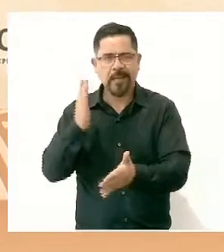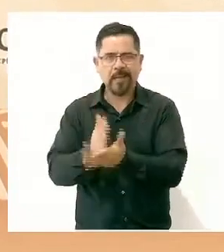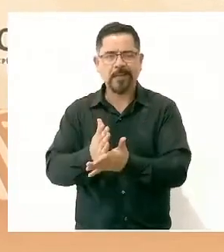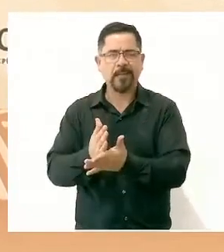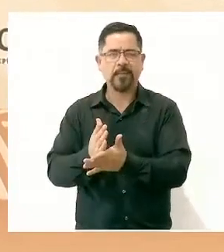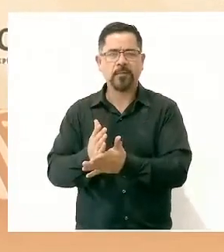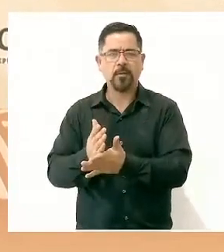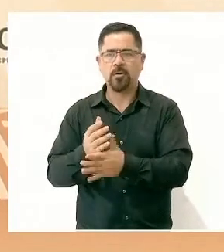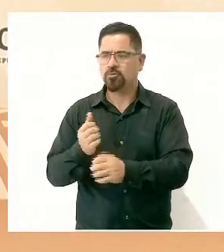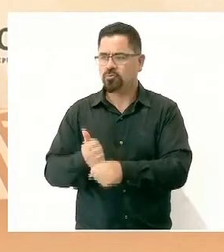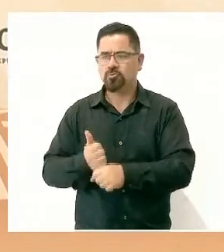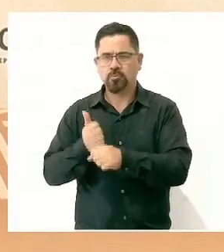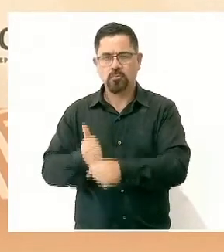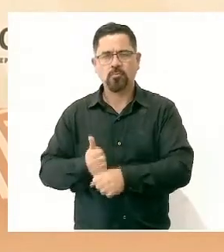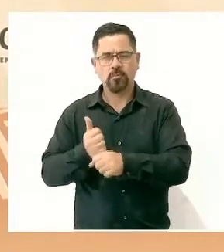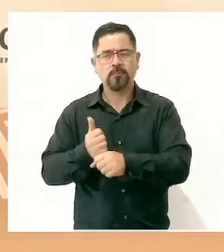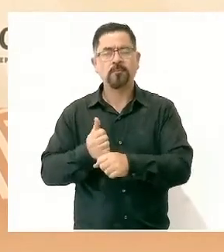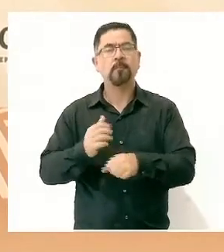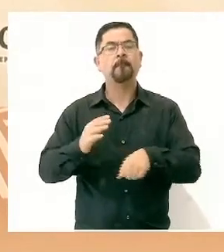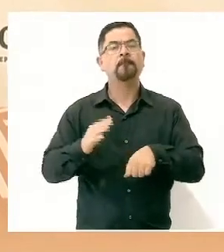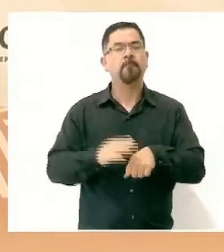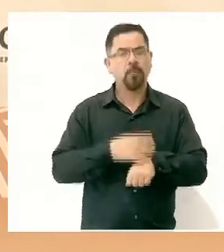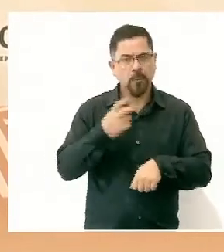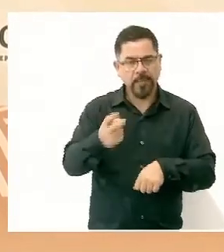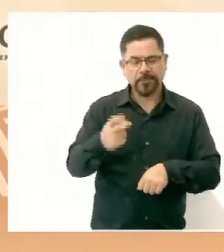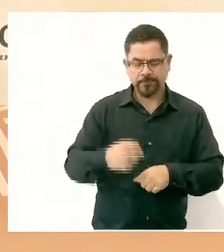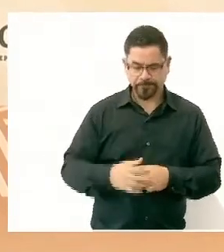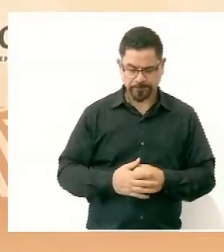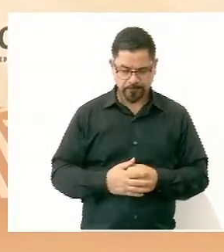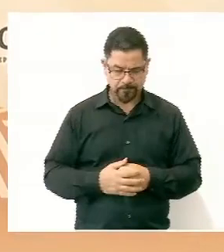país. Por ello,